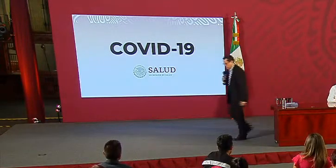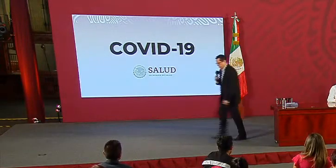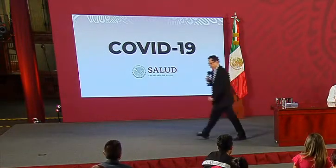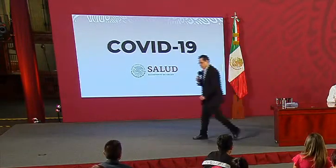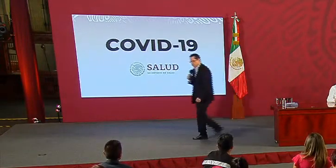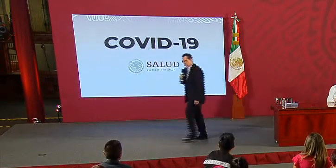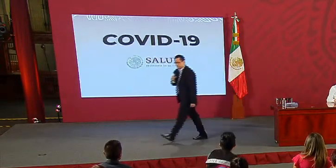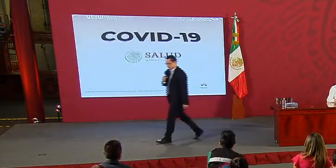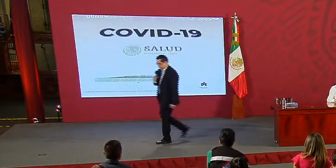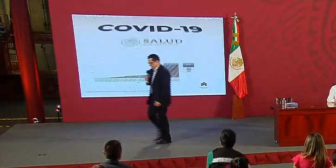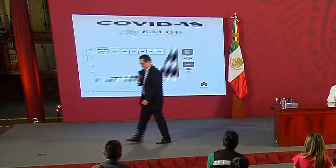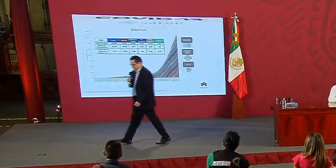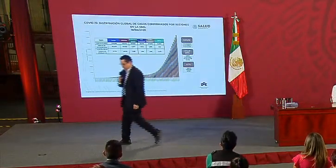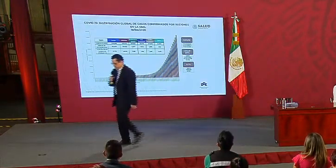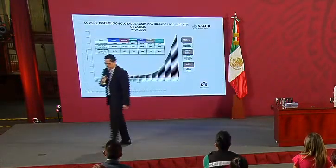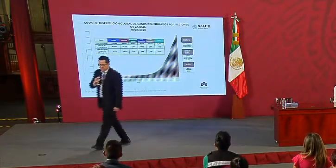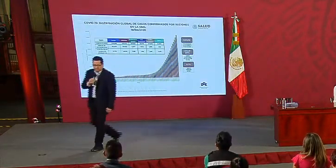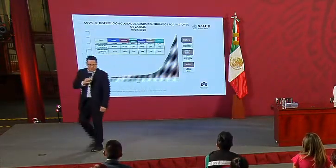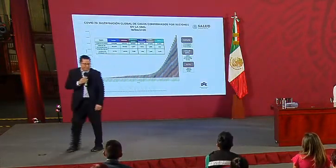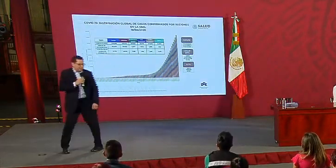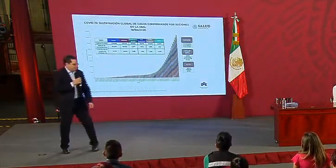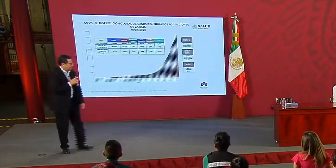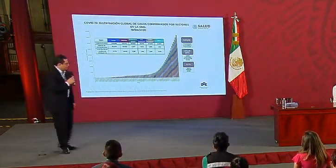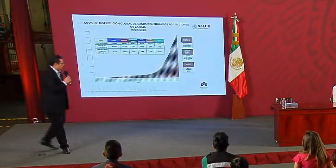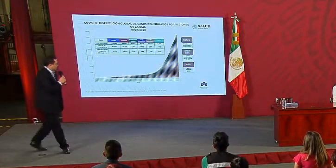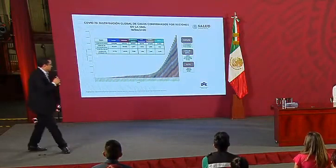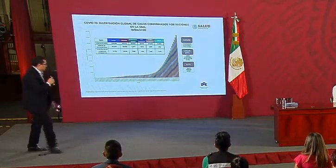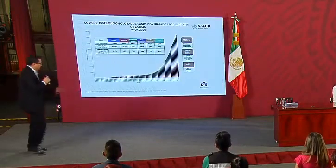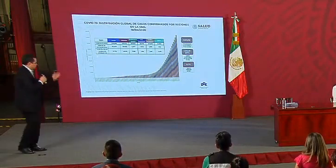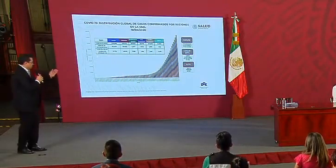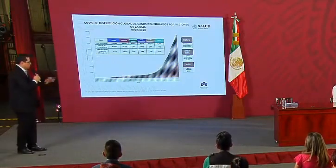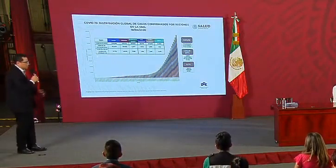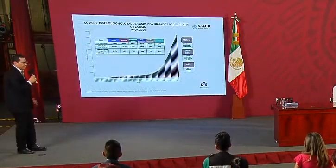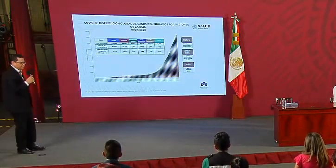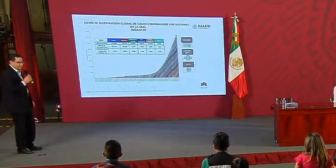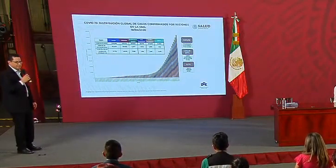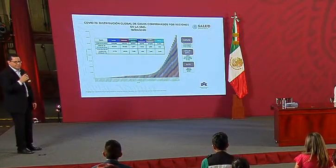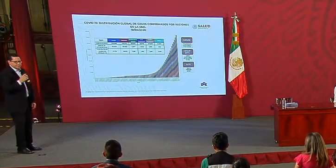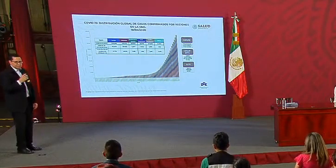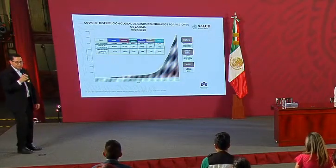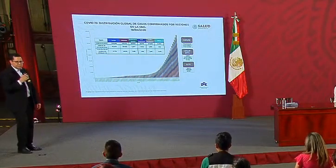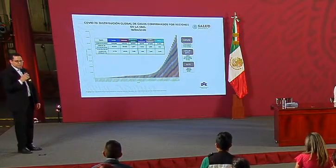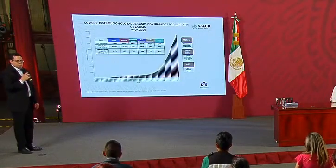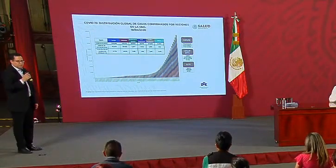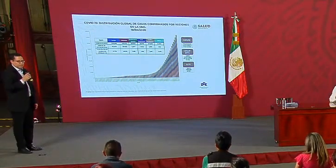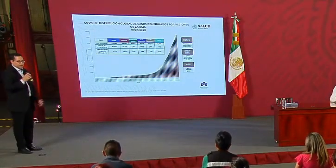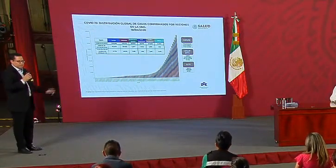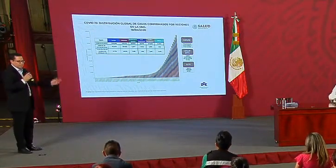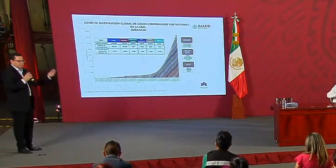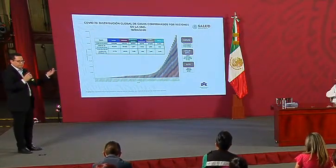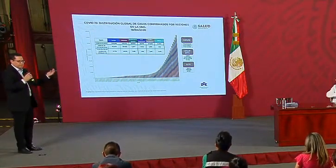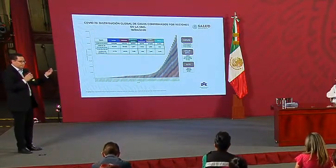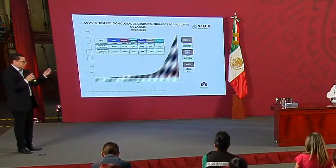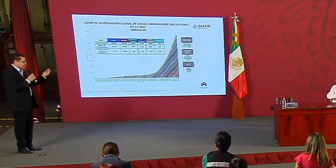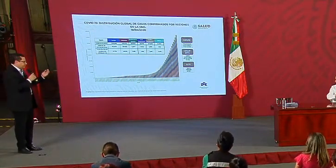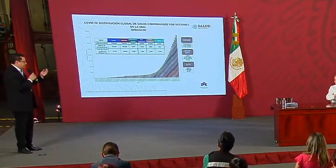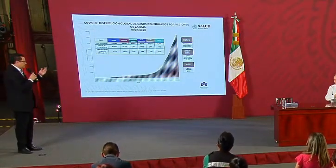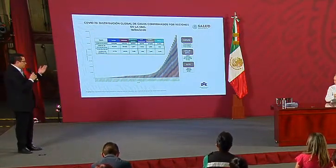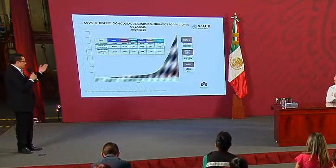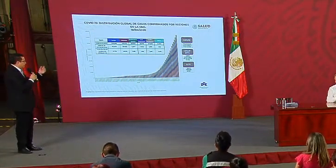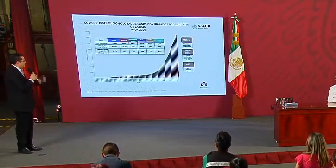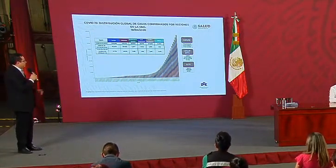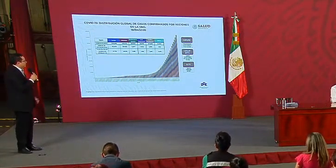Muy buenas tardes con todas y todos. Como ya es costumbre, empezamos siempre con nuestro gráfico del panorama